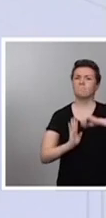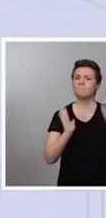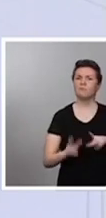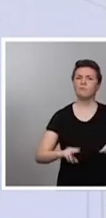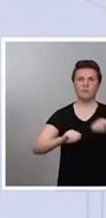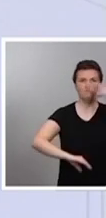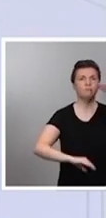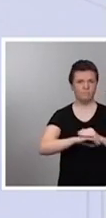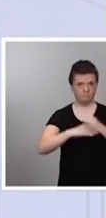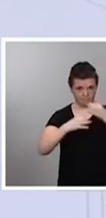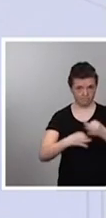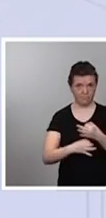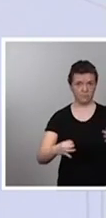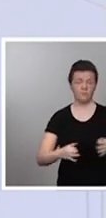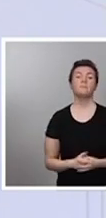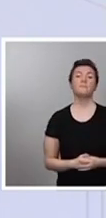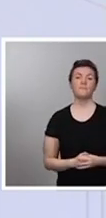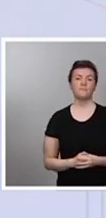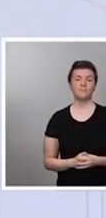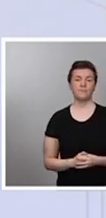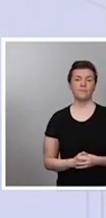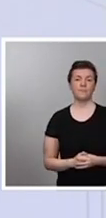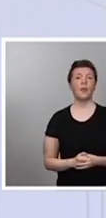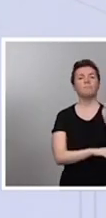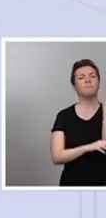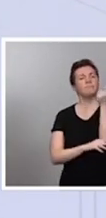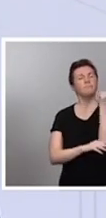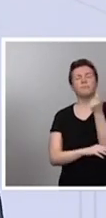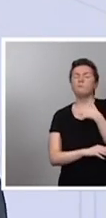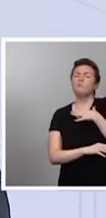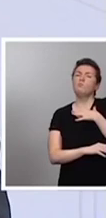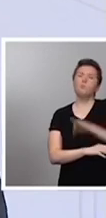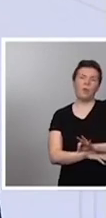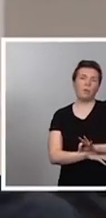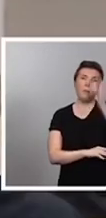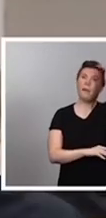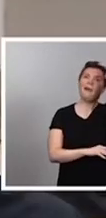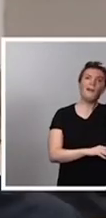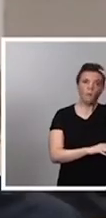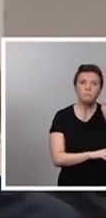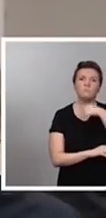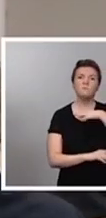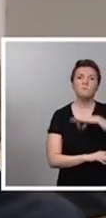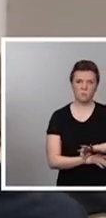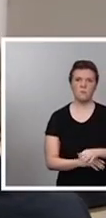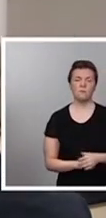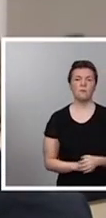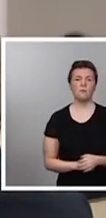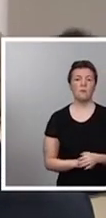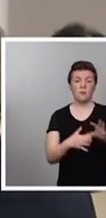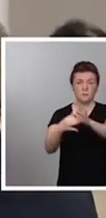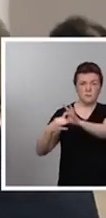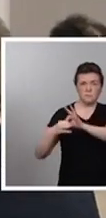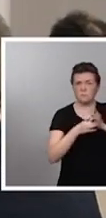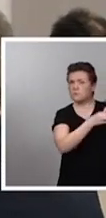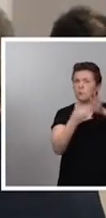fuentes y además de no colaborar directamente con la parte que en este momento está siendo investigada o está siendo recabada la información. Con lo